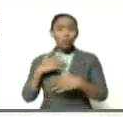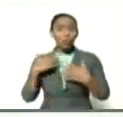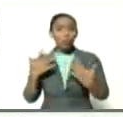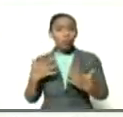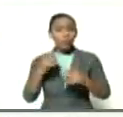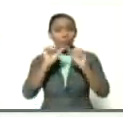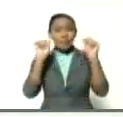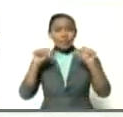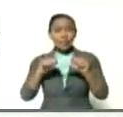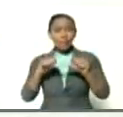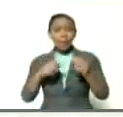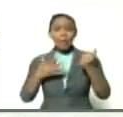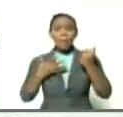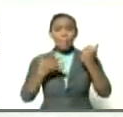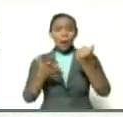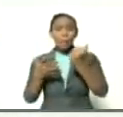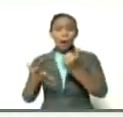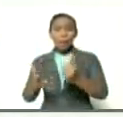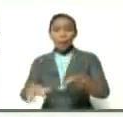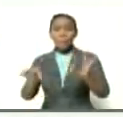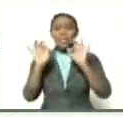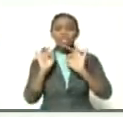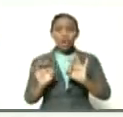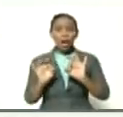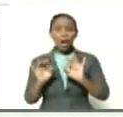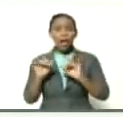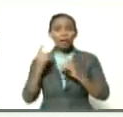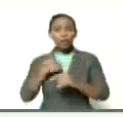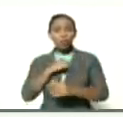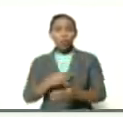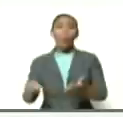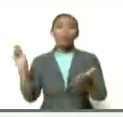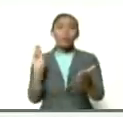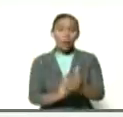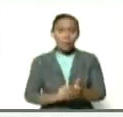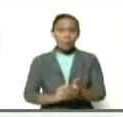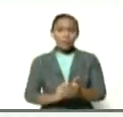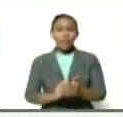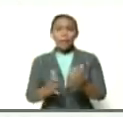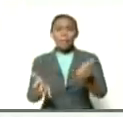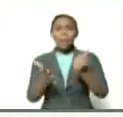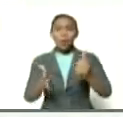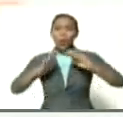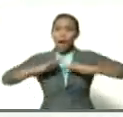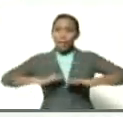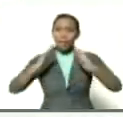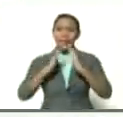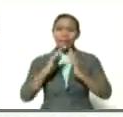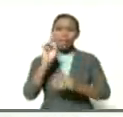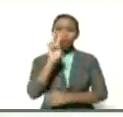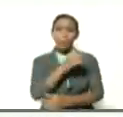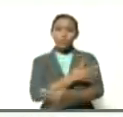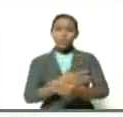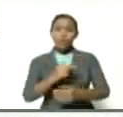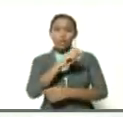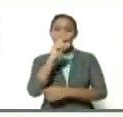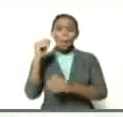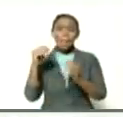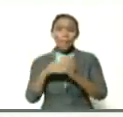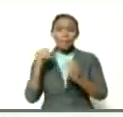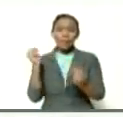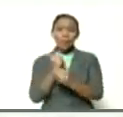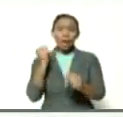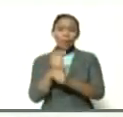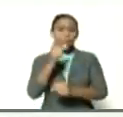un sistema de bonos especiales. Retomamos el bono Quédate en Casa para 2.100.000 trabajadores